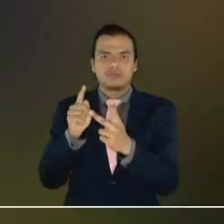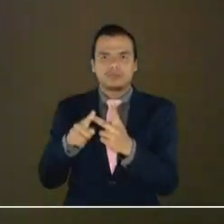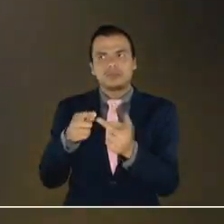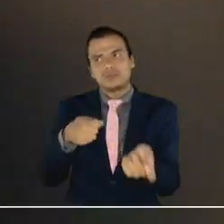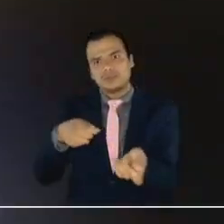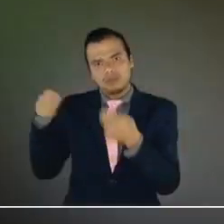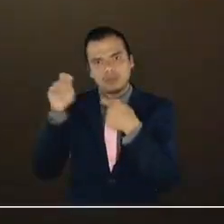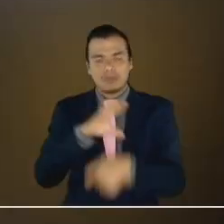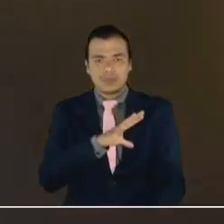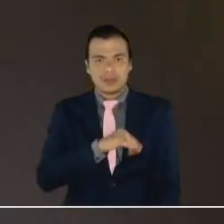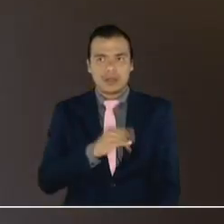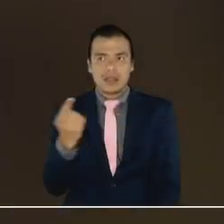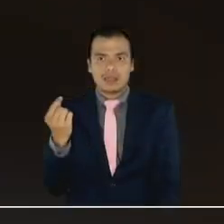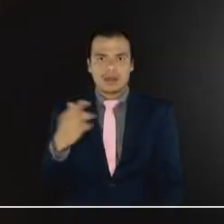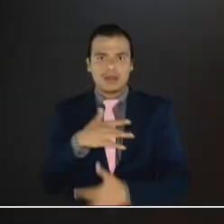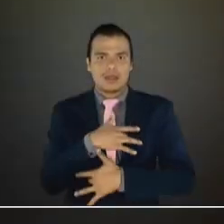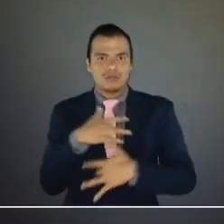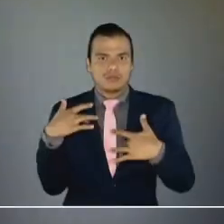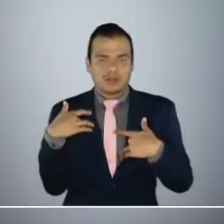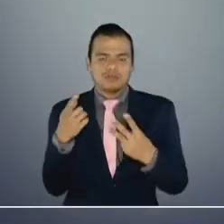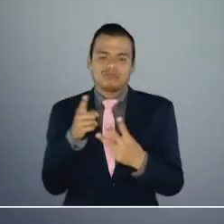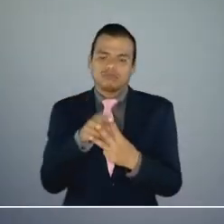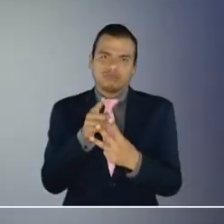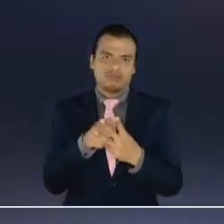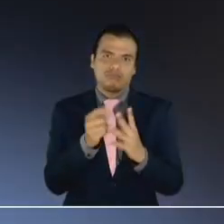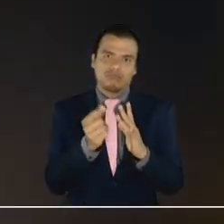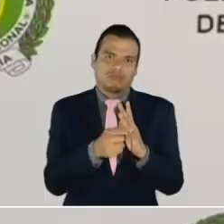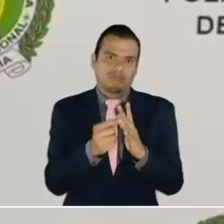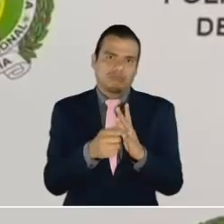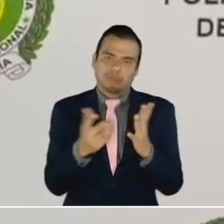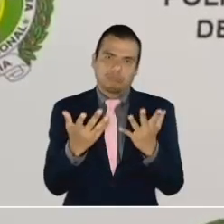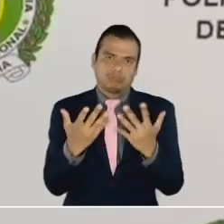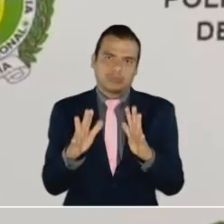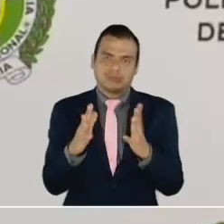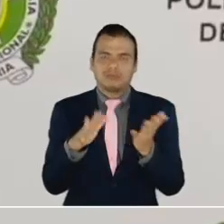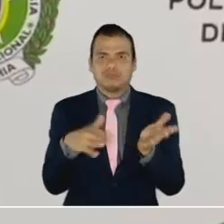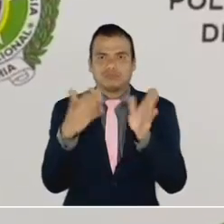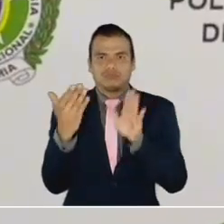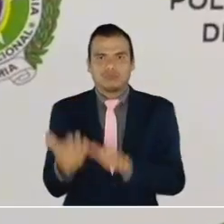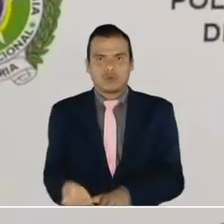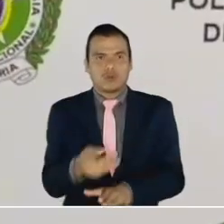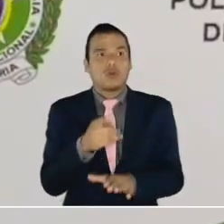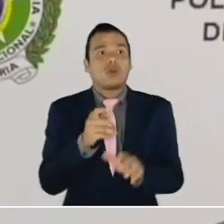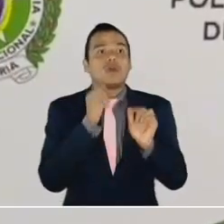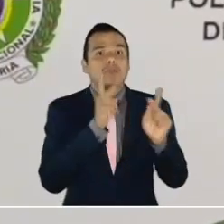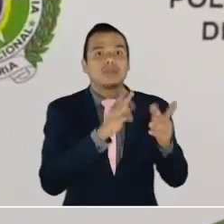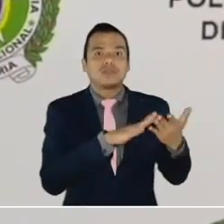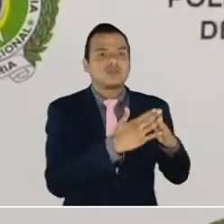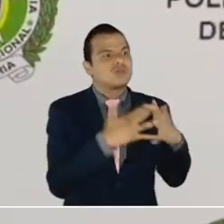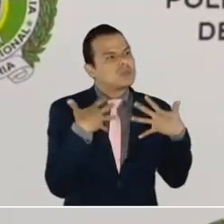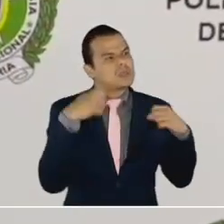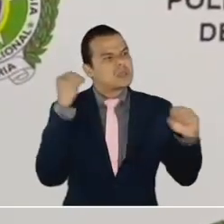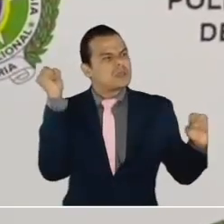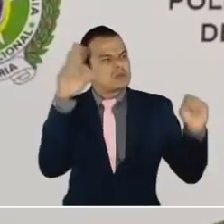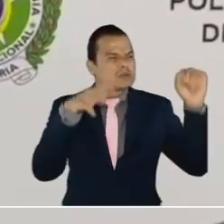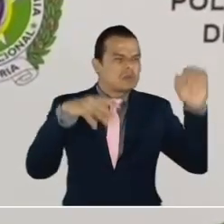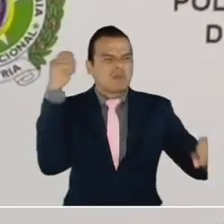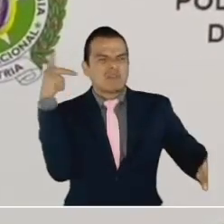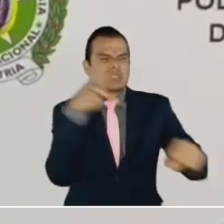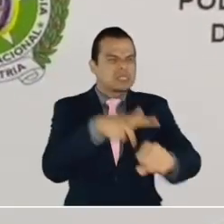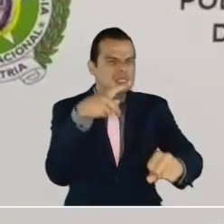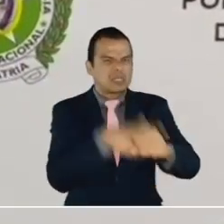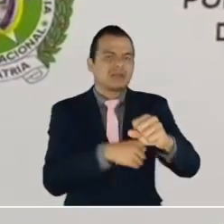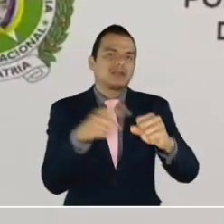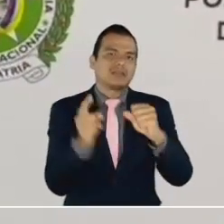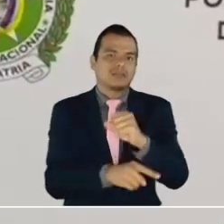atención especializada y está con pronóstico reservado. El sujeto agresor es capturado por nuestra Policía Nacional y será